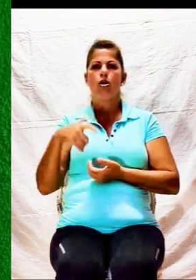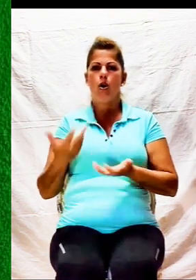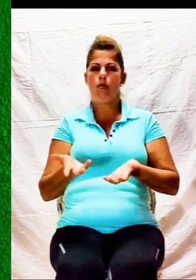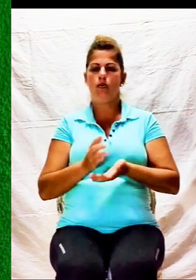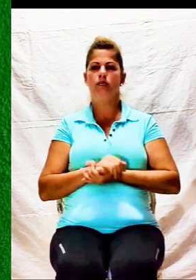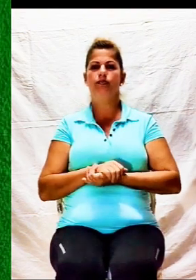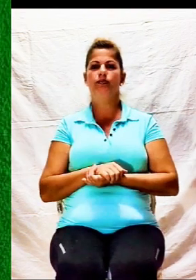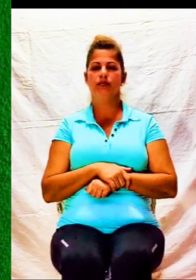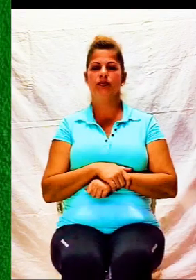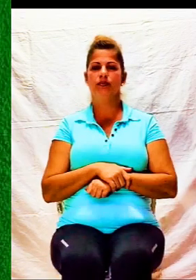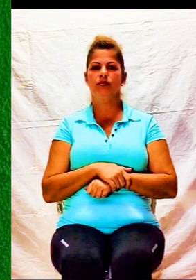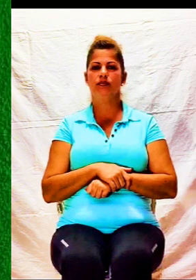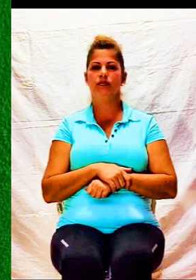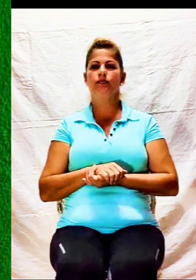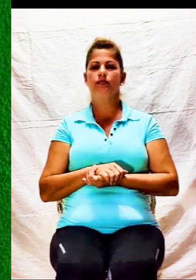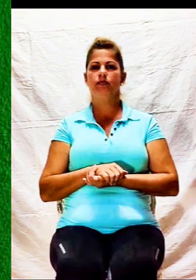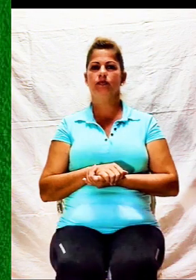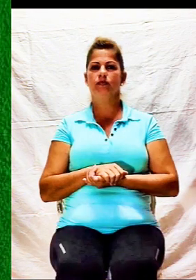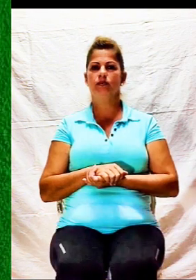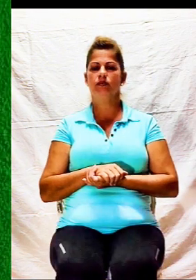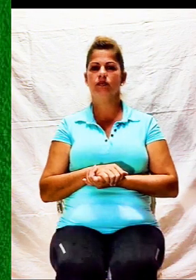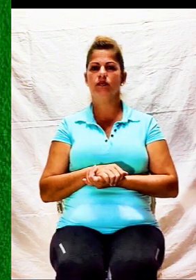¿Dónde y cómo?